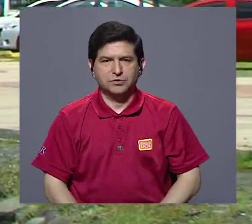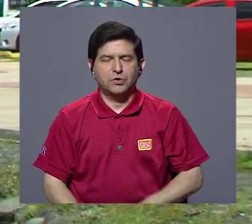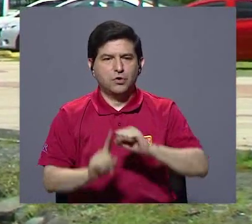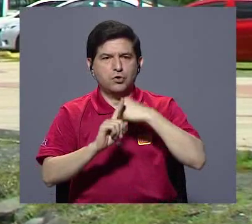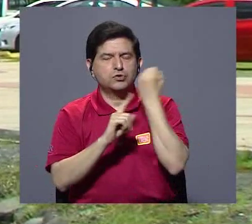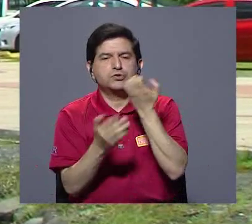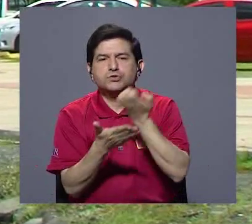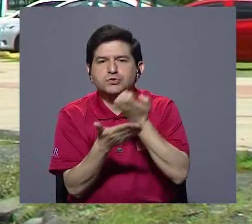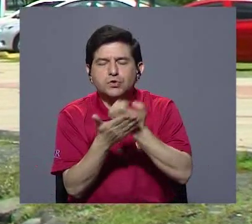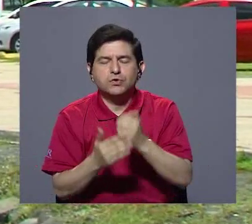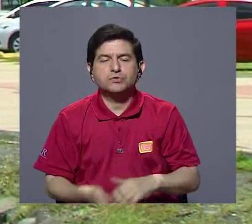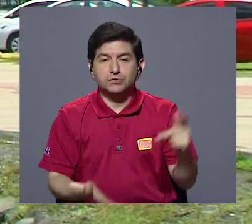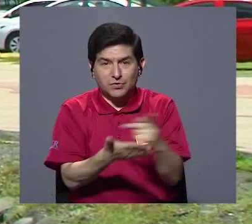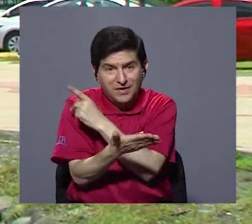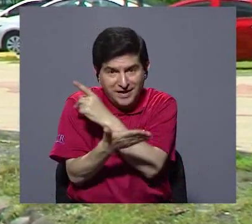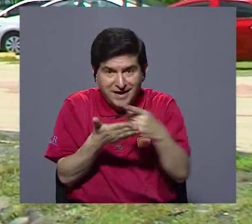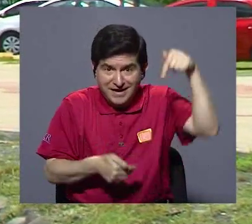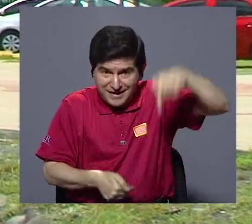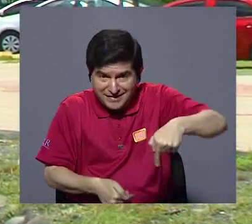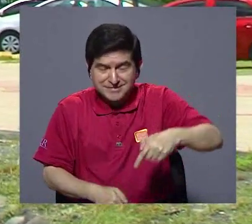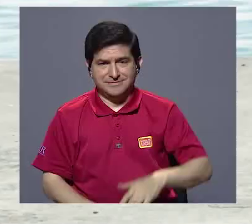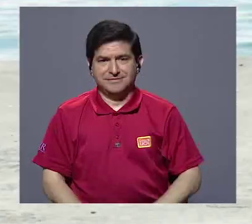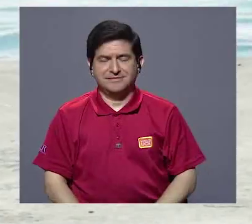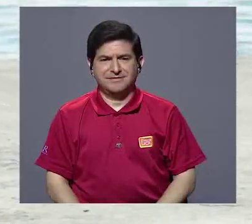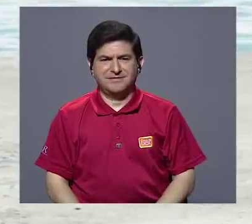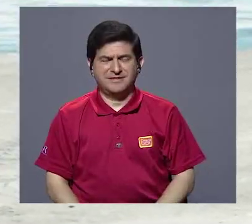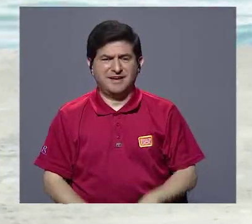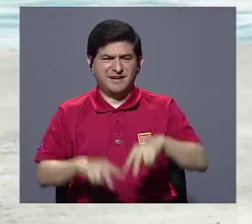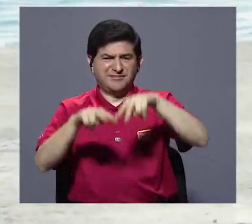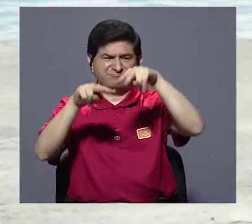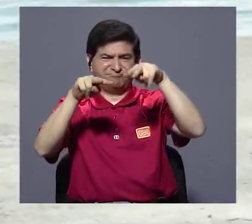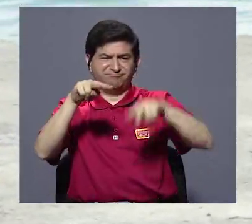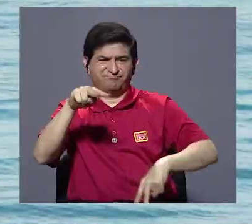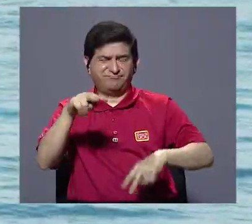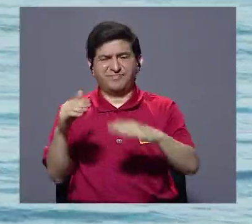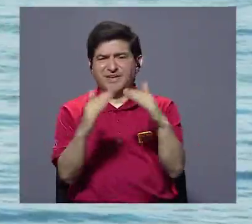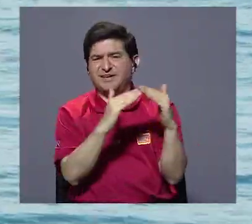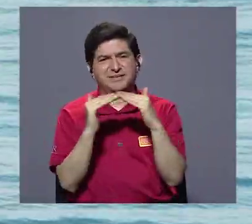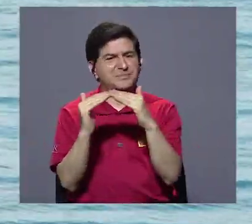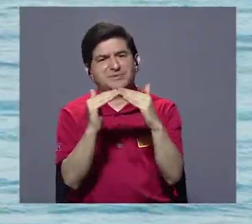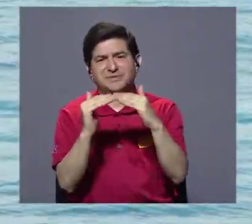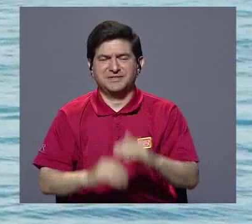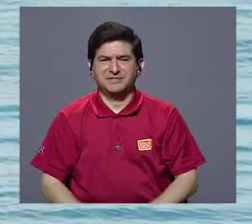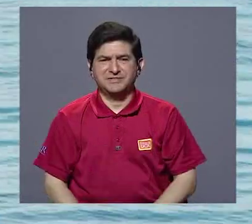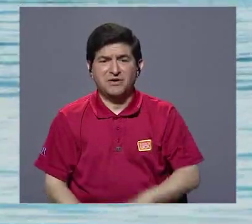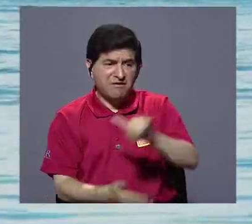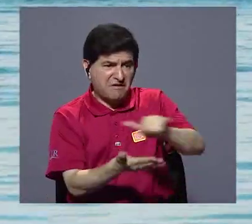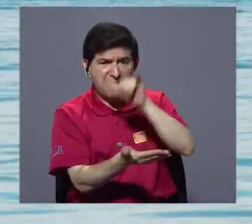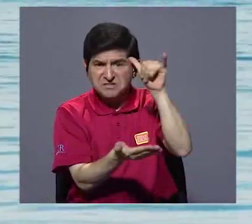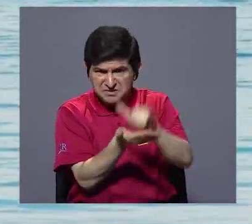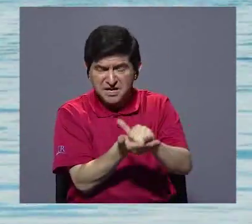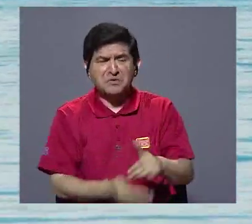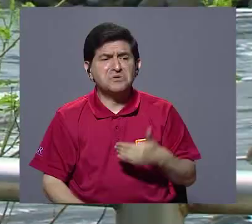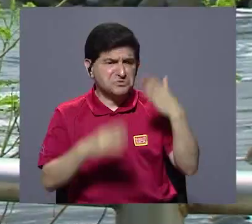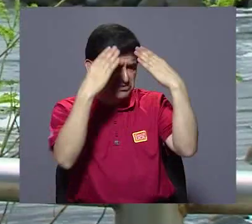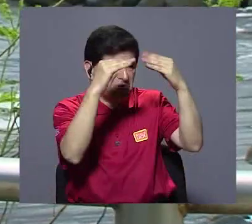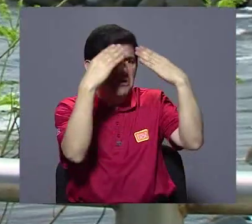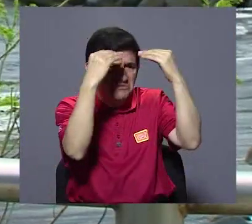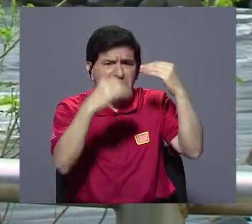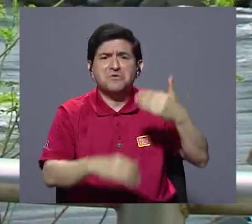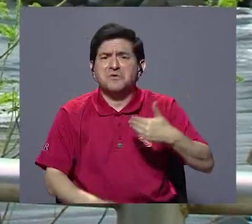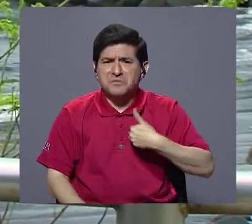sociodemográficas, socioeconómicas de la provincia se ponen en desventaja a la población. En San José